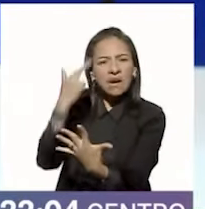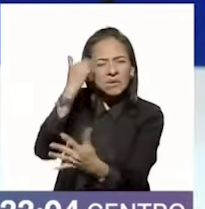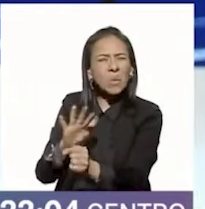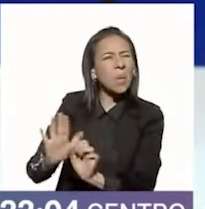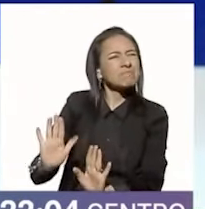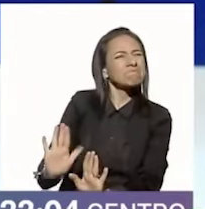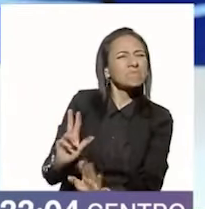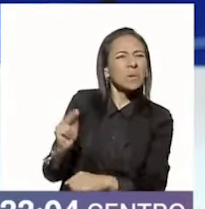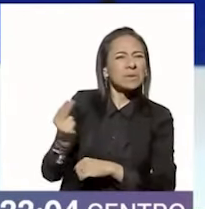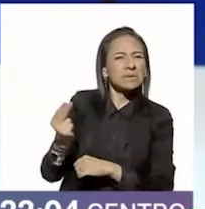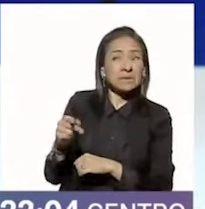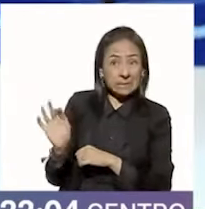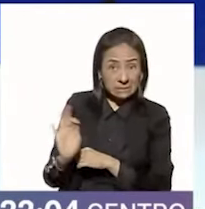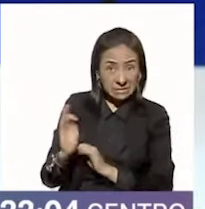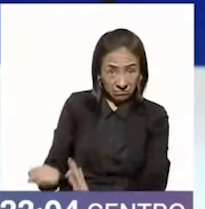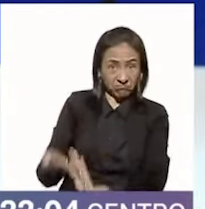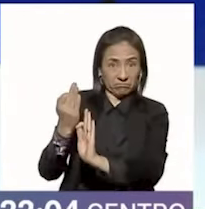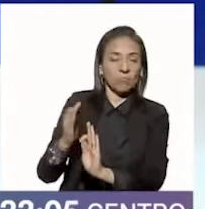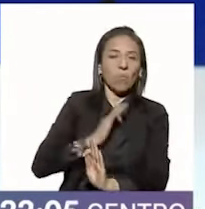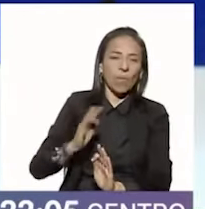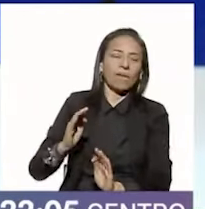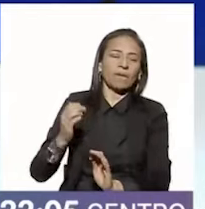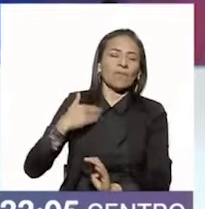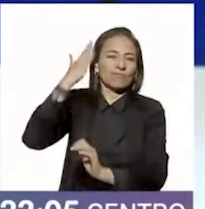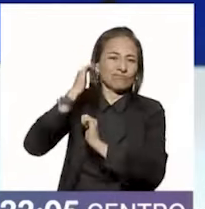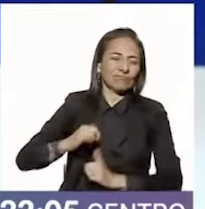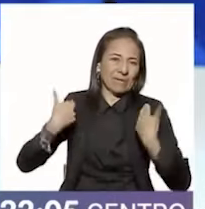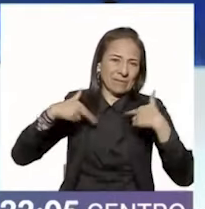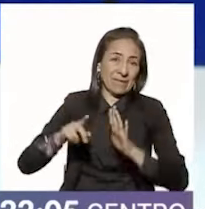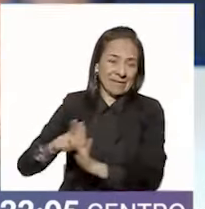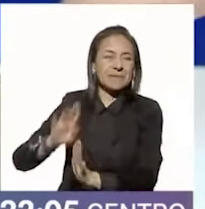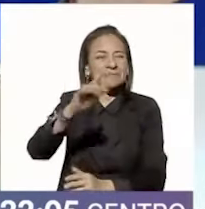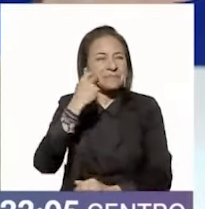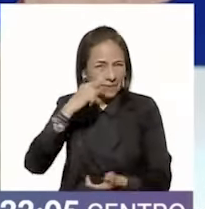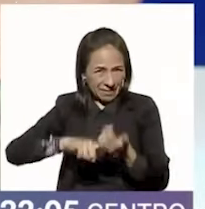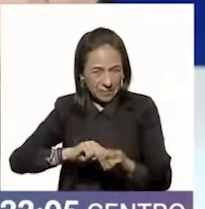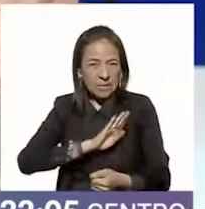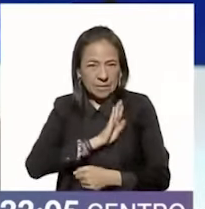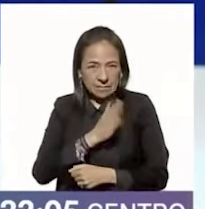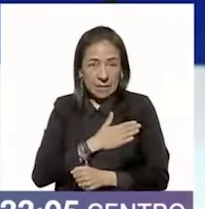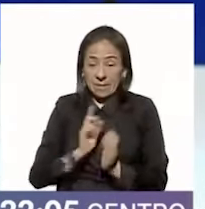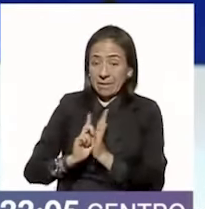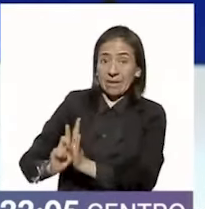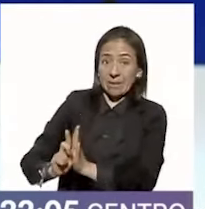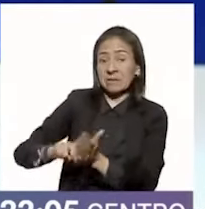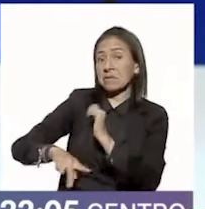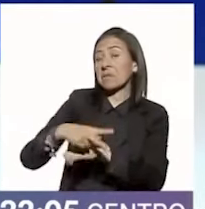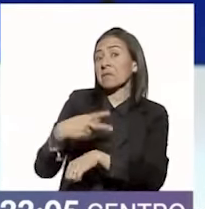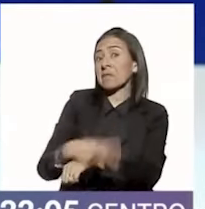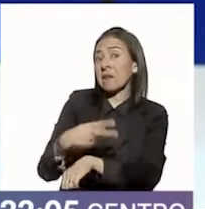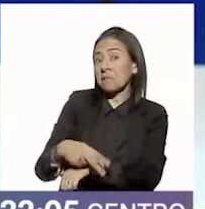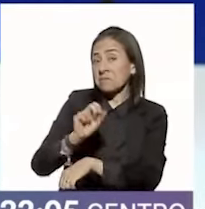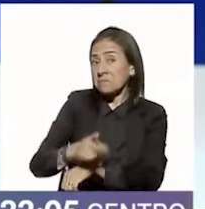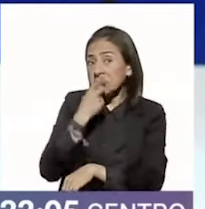puede representar la derecha. En España, para que os hagáis una idea, la derecha en un programa de televisión hace un par de meses un tipo dijo, ese que se hace